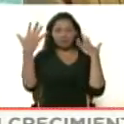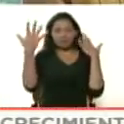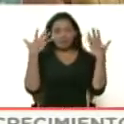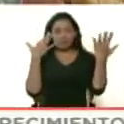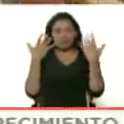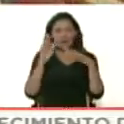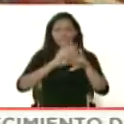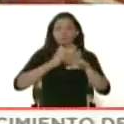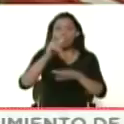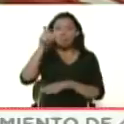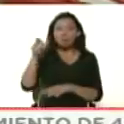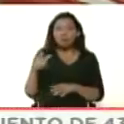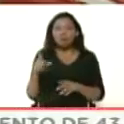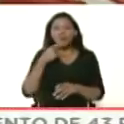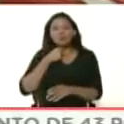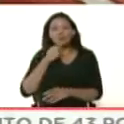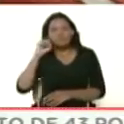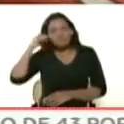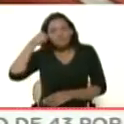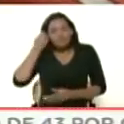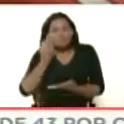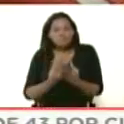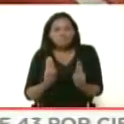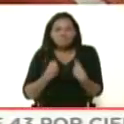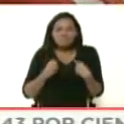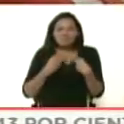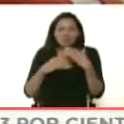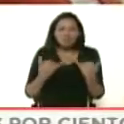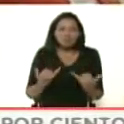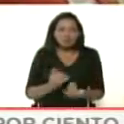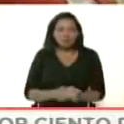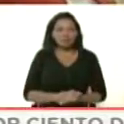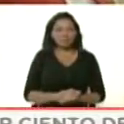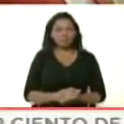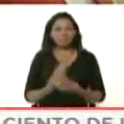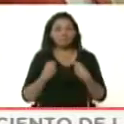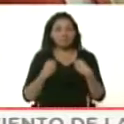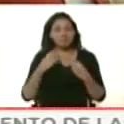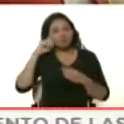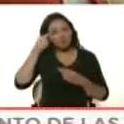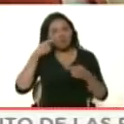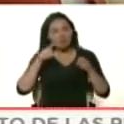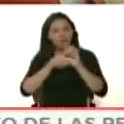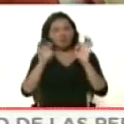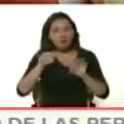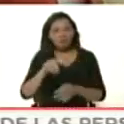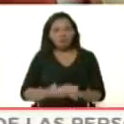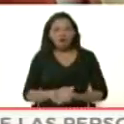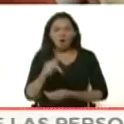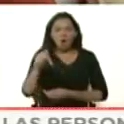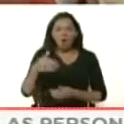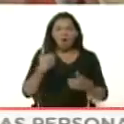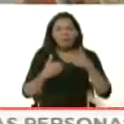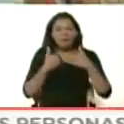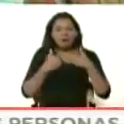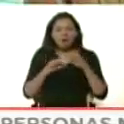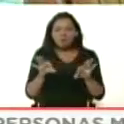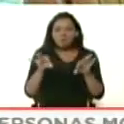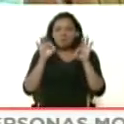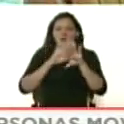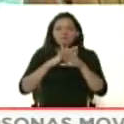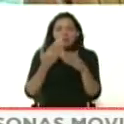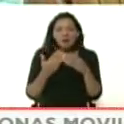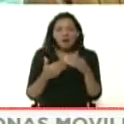gente le gusta recordar viviendo, recordar viviendo. Bueno, hoy tenemos un miércoles muy especial, porque